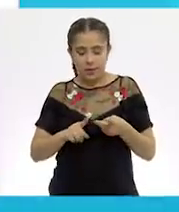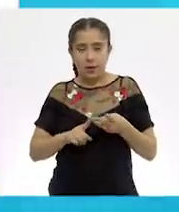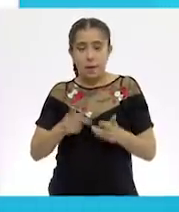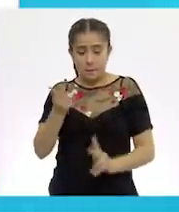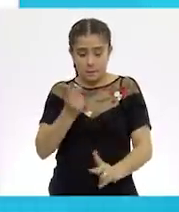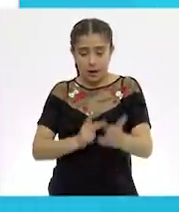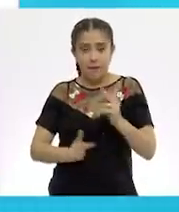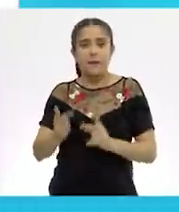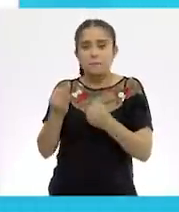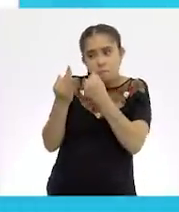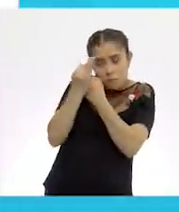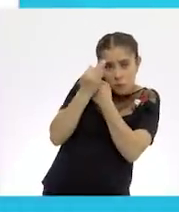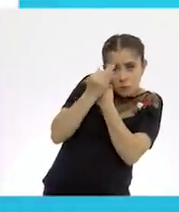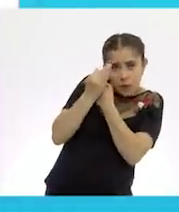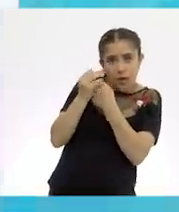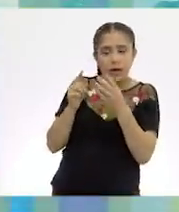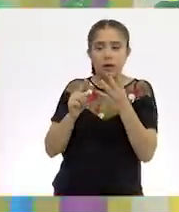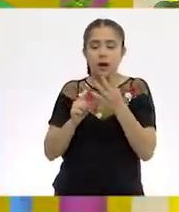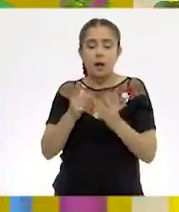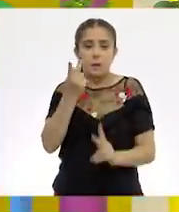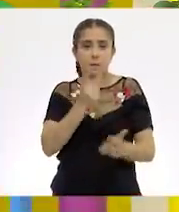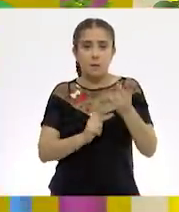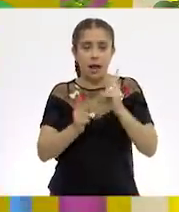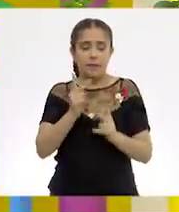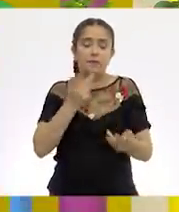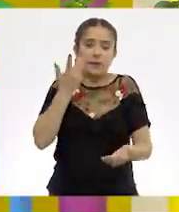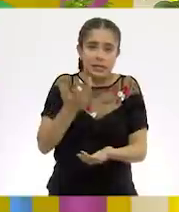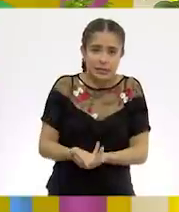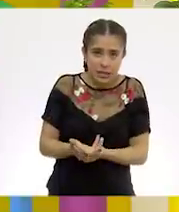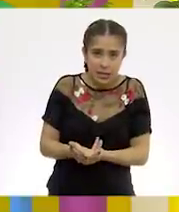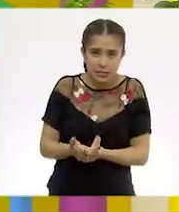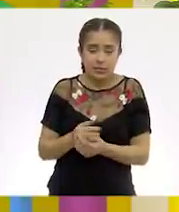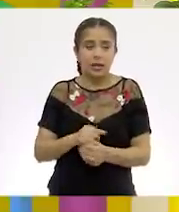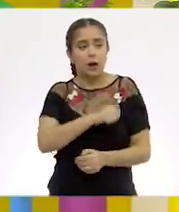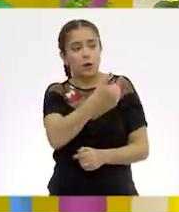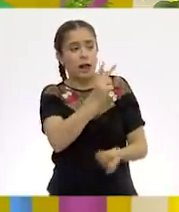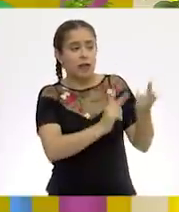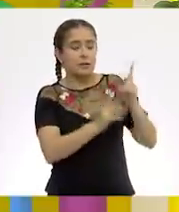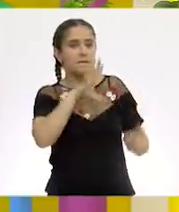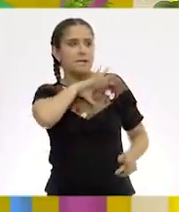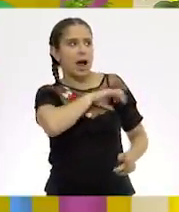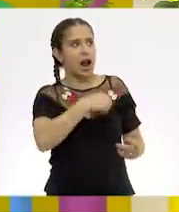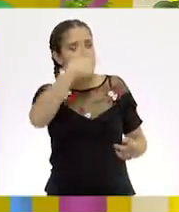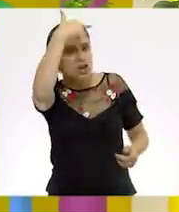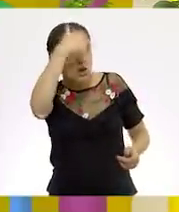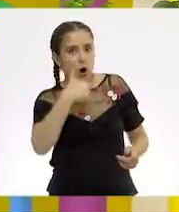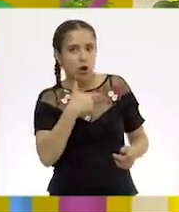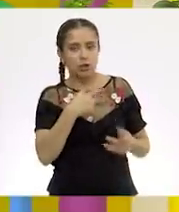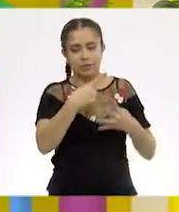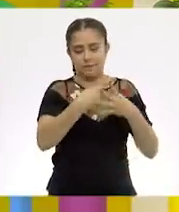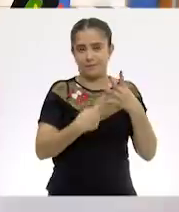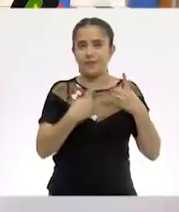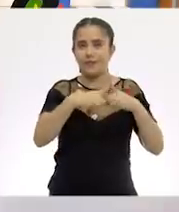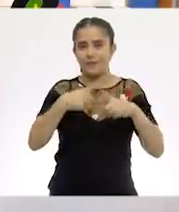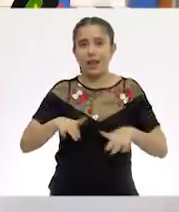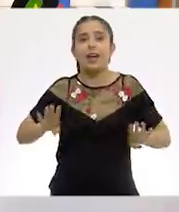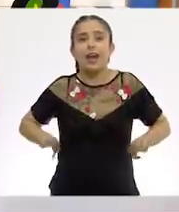ya vimos que algunas descansan y también hemos visto que algunas son nocturnas.